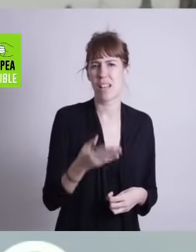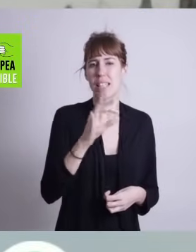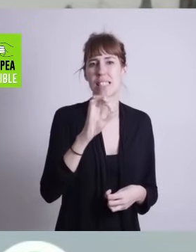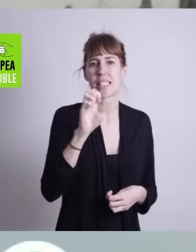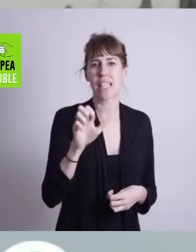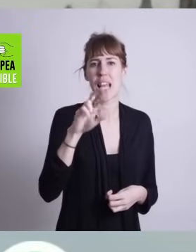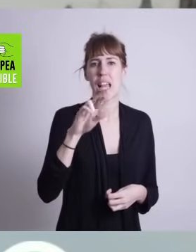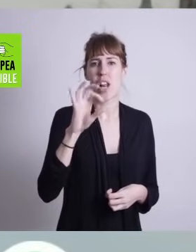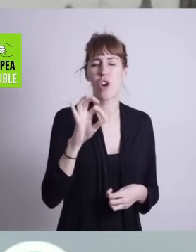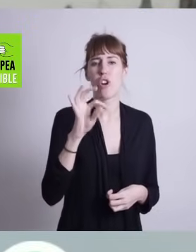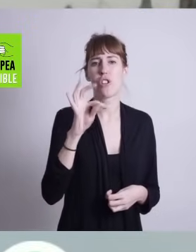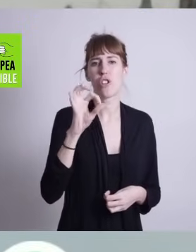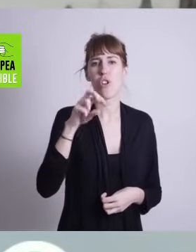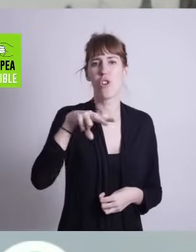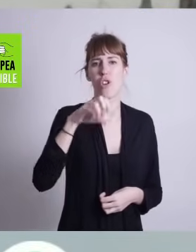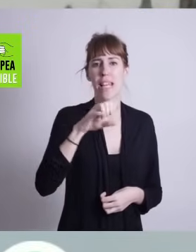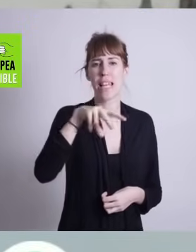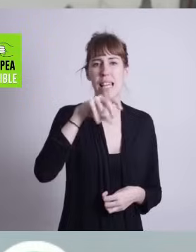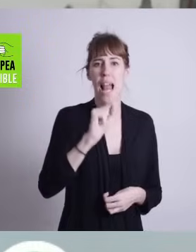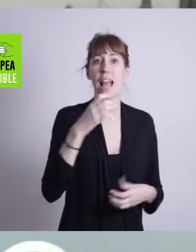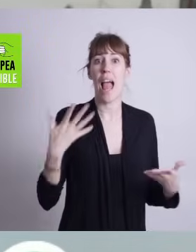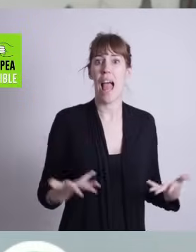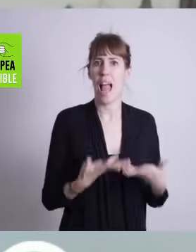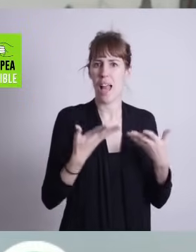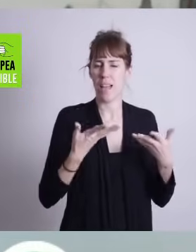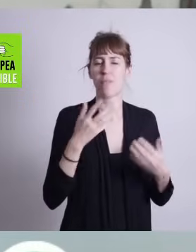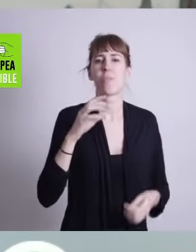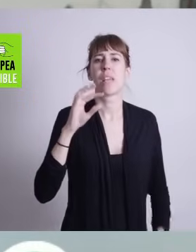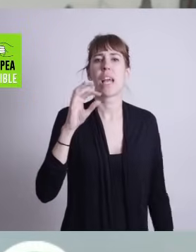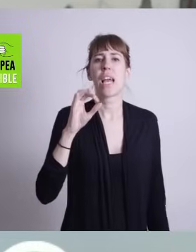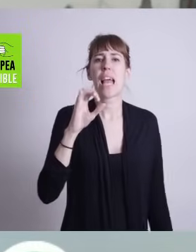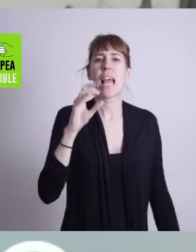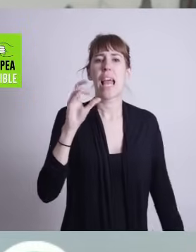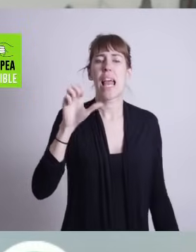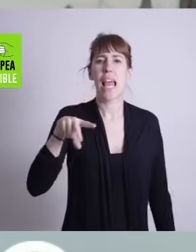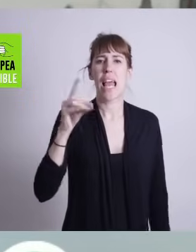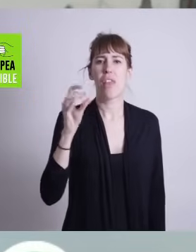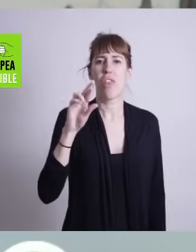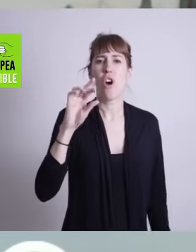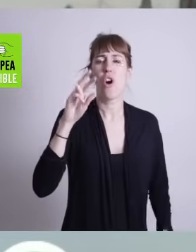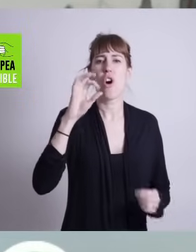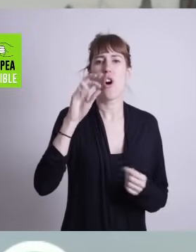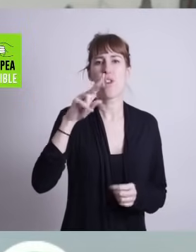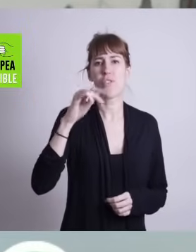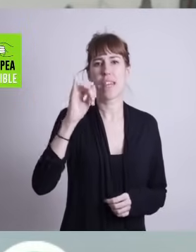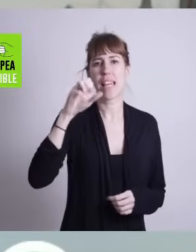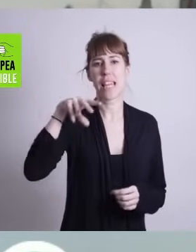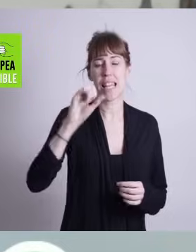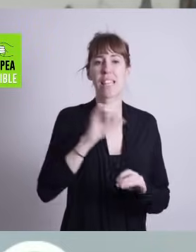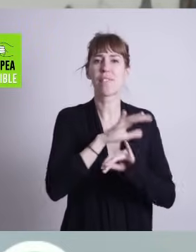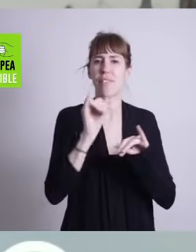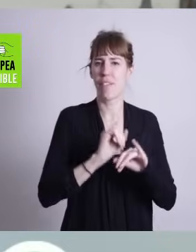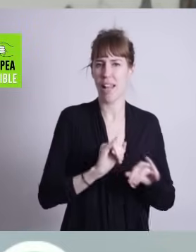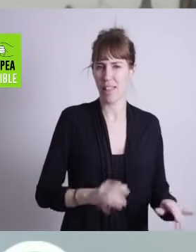estabiliza nuestro estado de ánimo. Como son las endorfinas que es el neurotransmisor de la felicidad. Como es la fetilcolina que